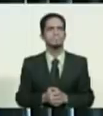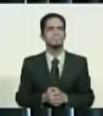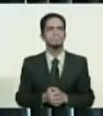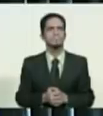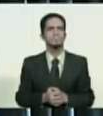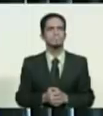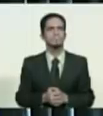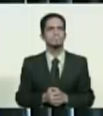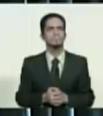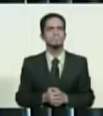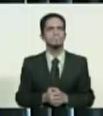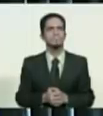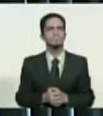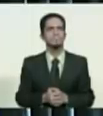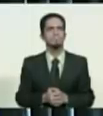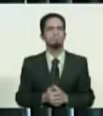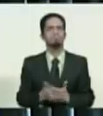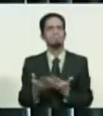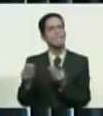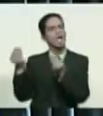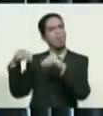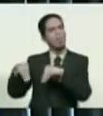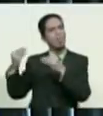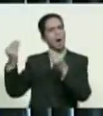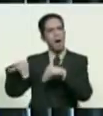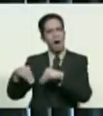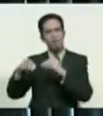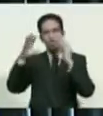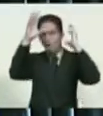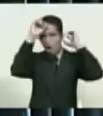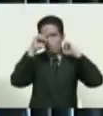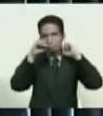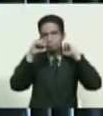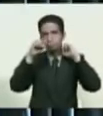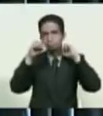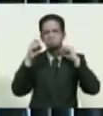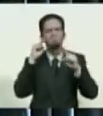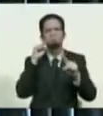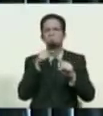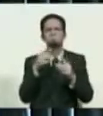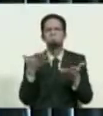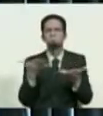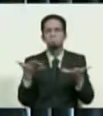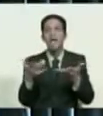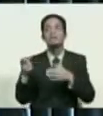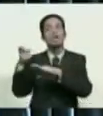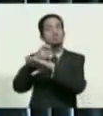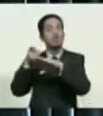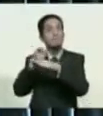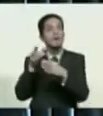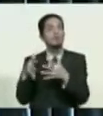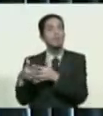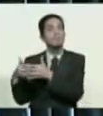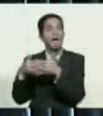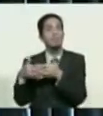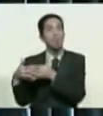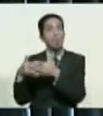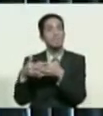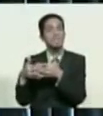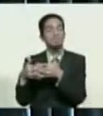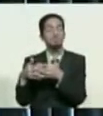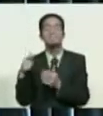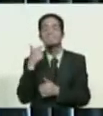Los mecanismos diplomáticos y jurídicos que se han activado es para que el gobierno de los Estados Unidos de Norteamérica, que muchísimas veces ha dicho que no